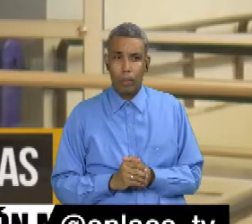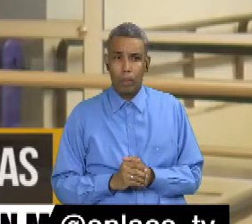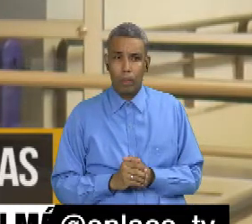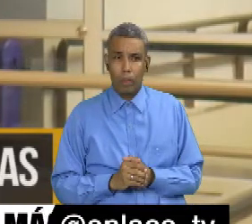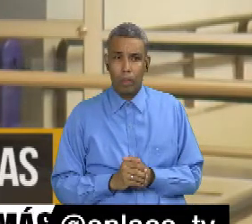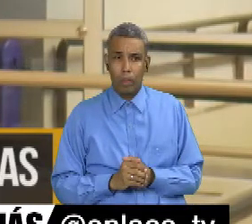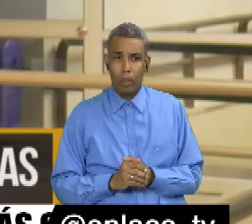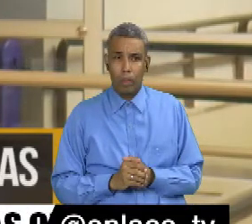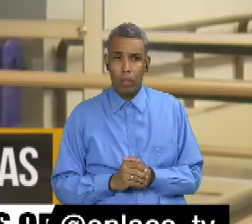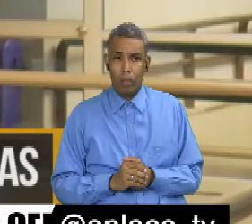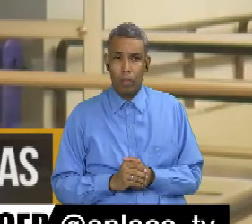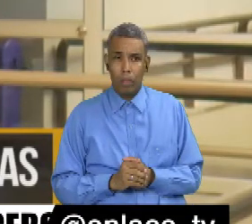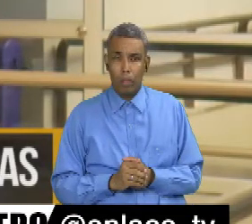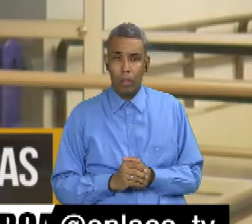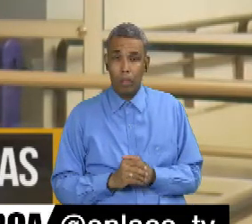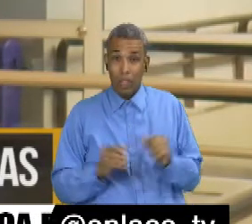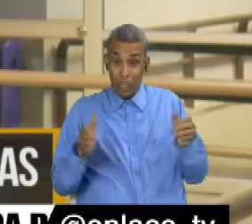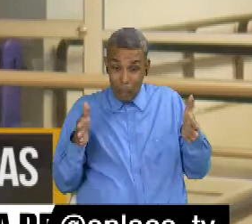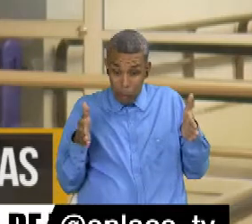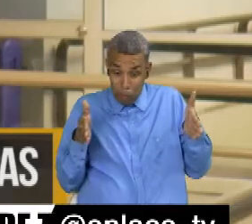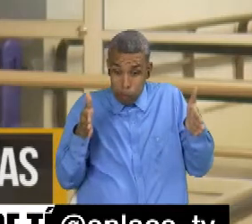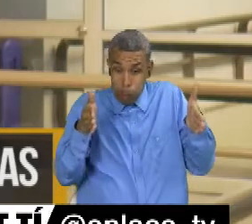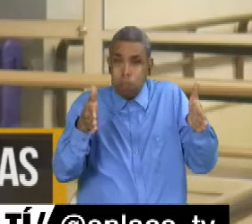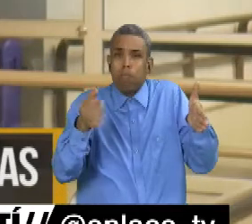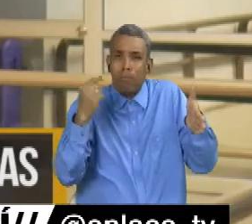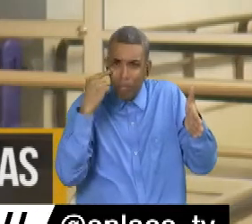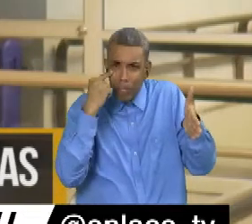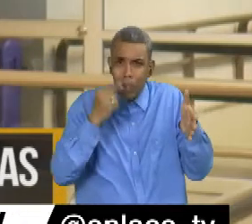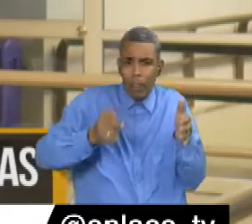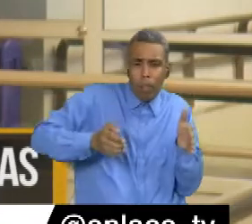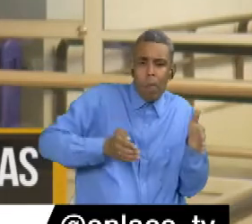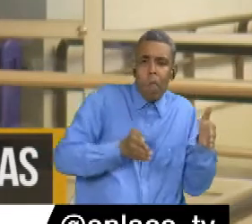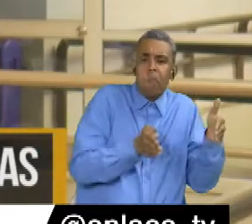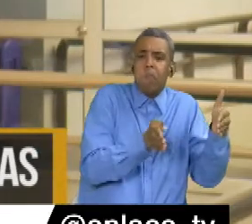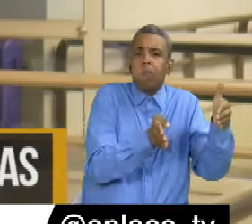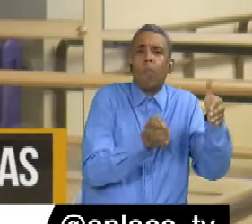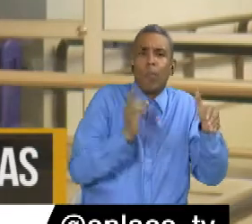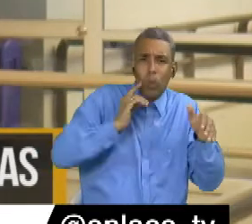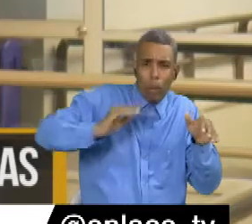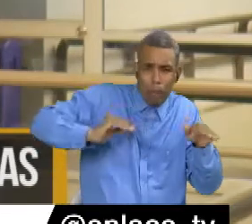peso. Y dos, que entran en una zona